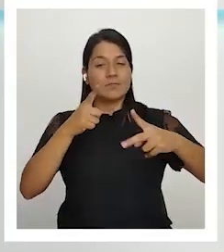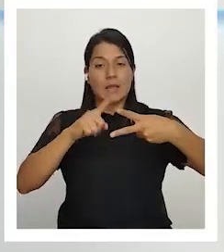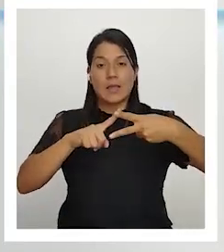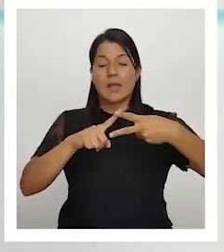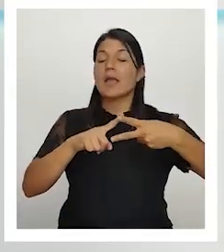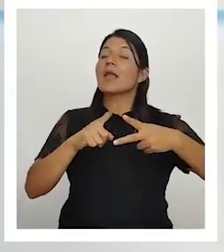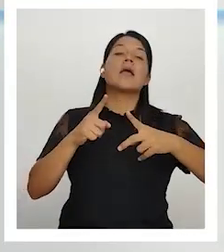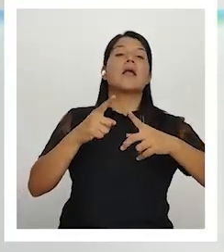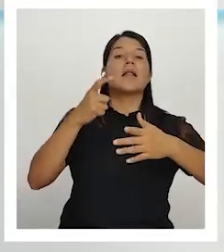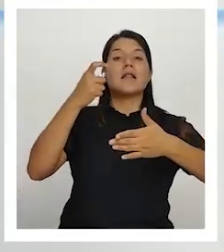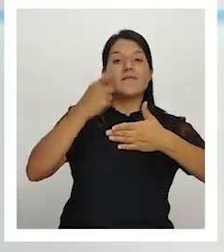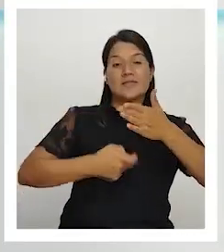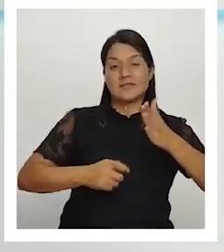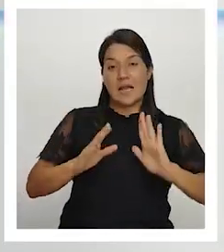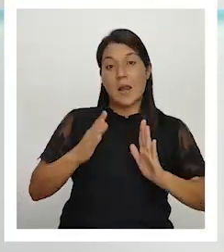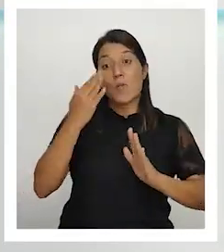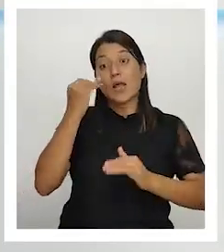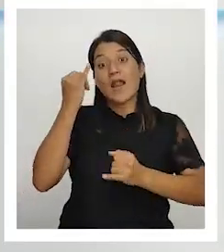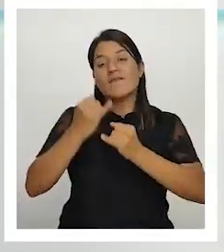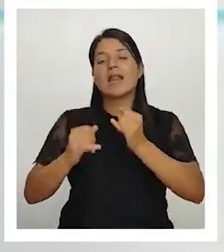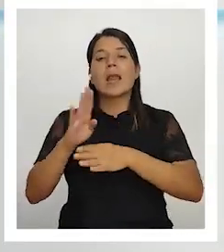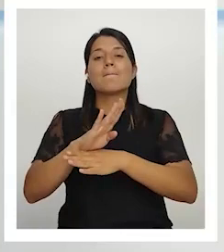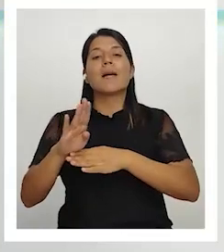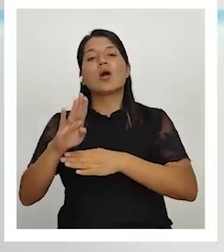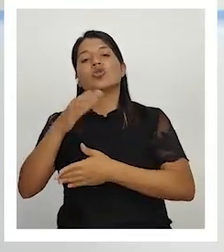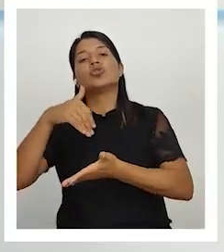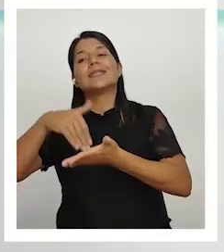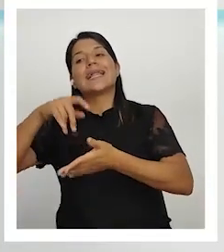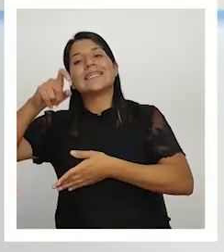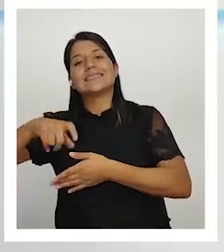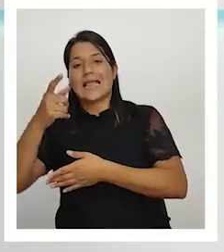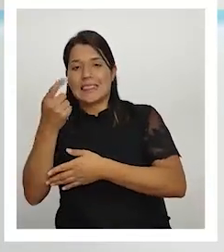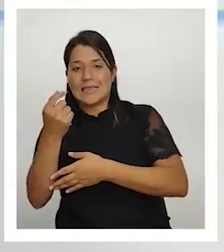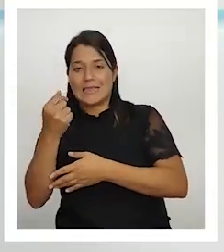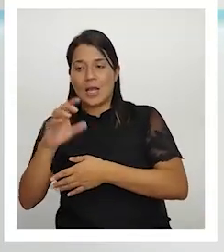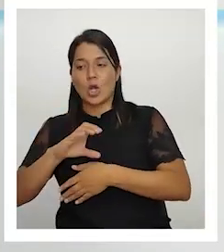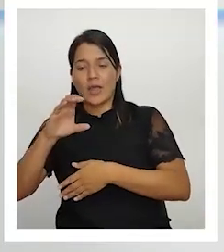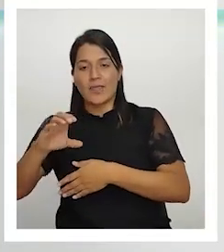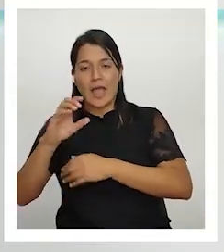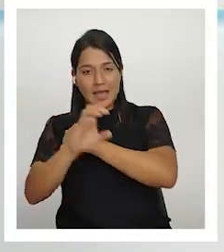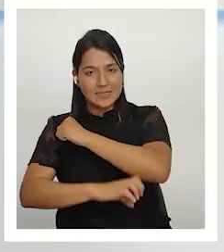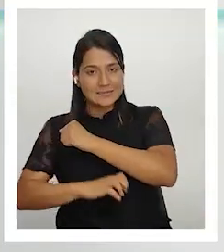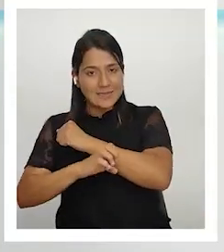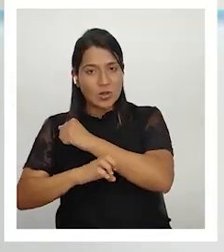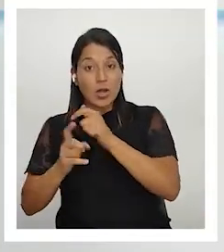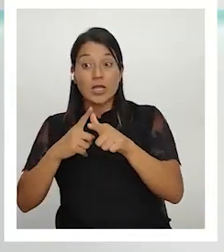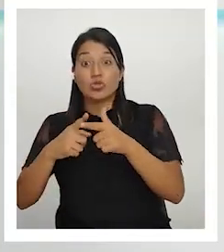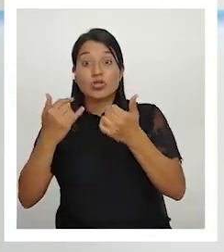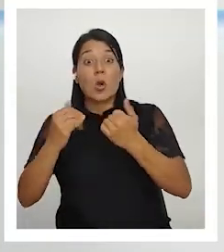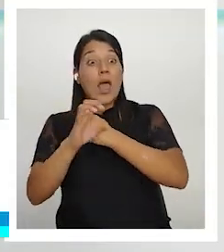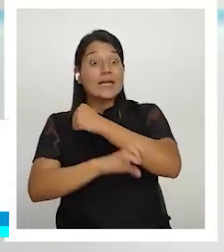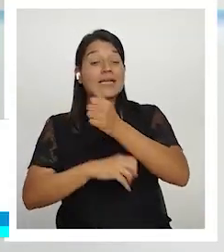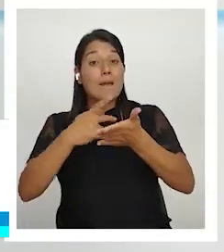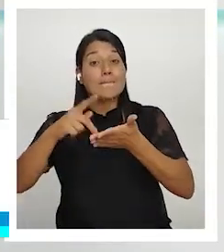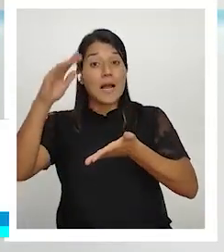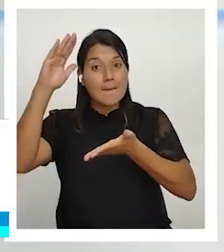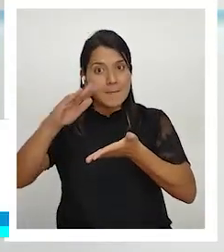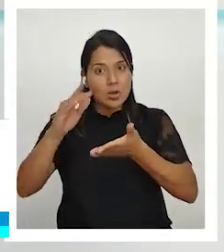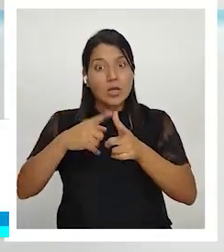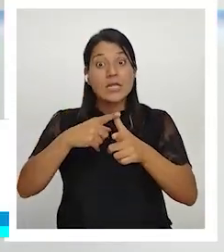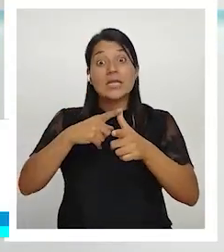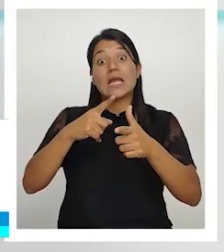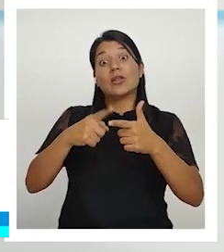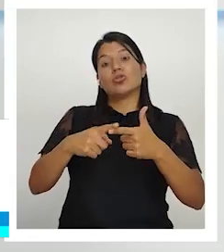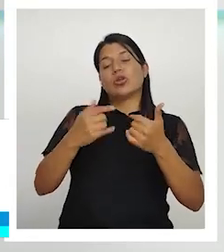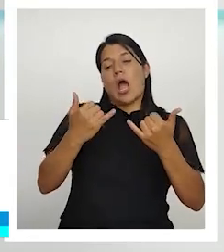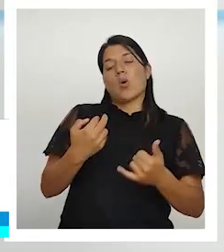se financia con aportes del Estado, el Estado se ahorra plata y nos hace a los supervisados pagarla, y eso va a tener un